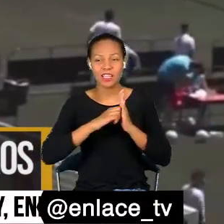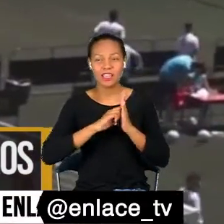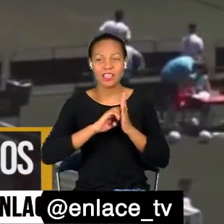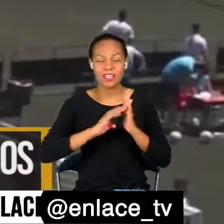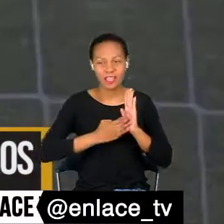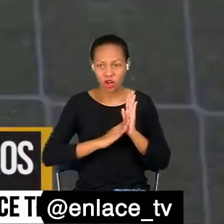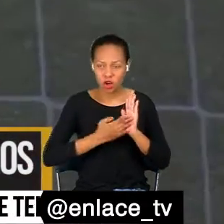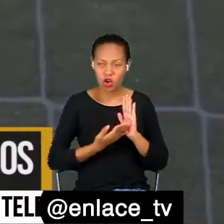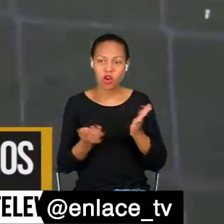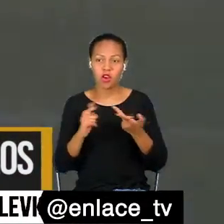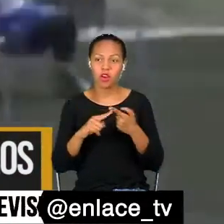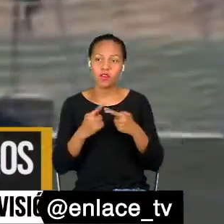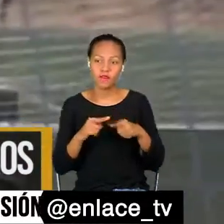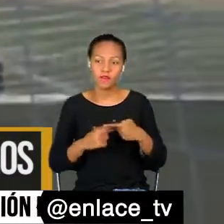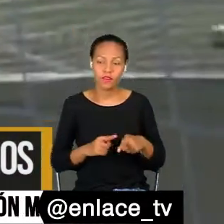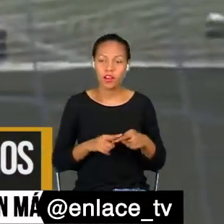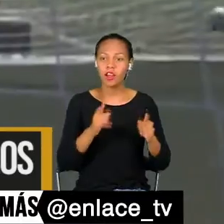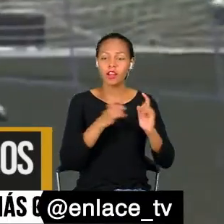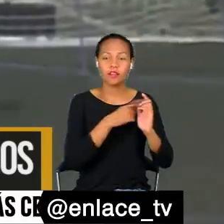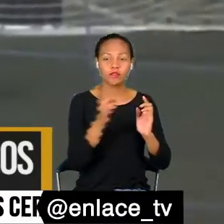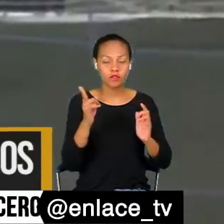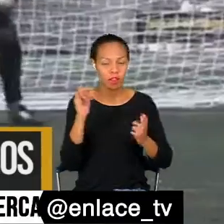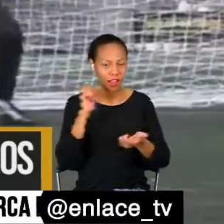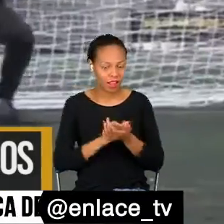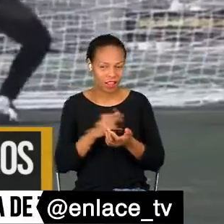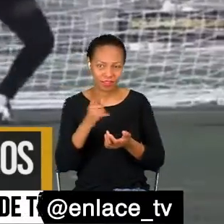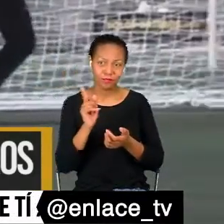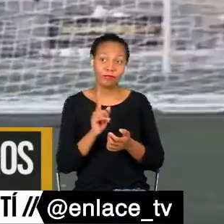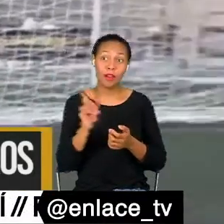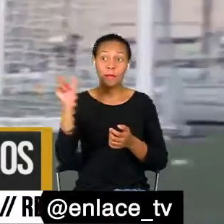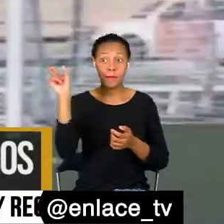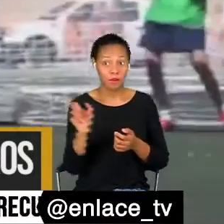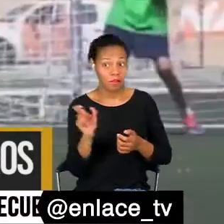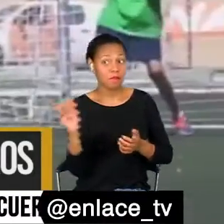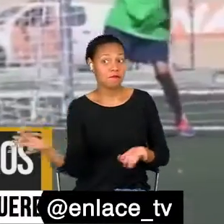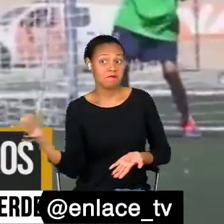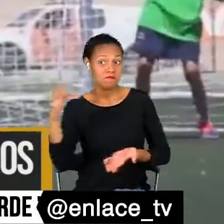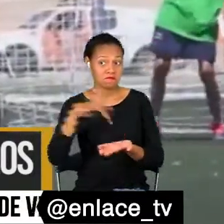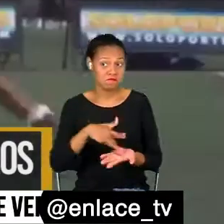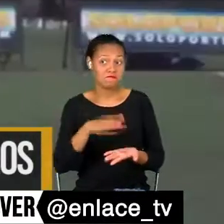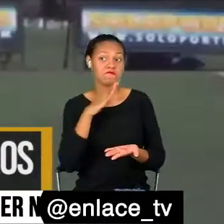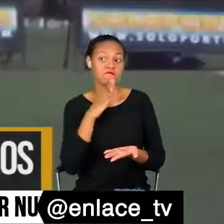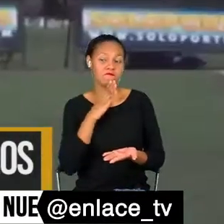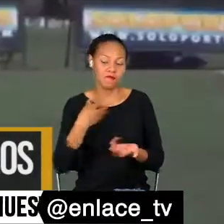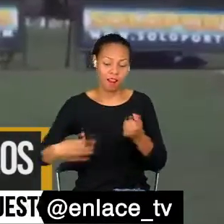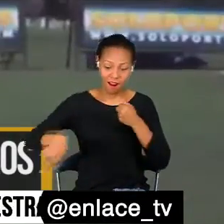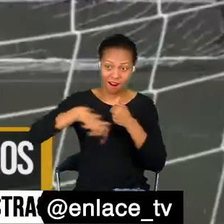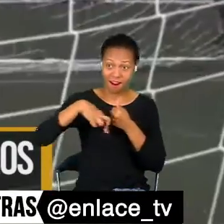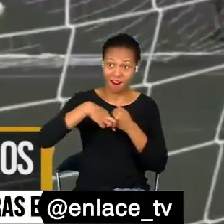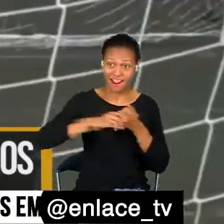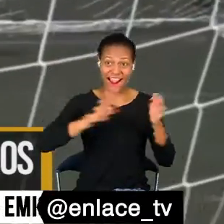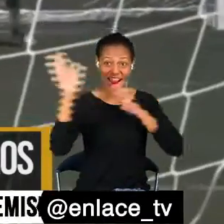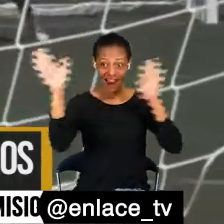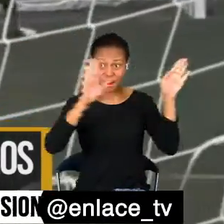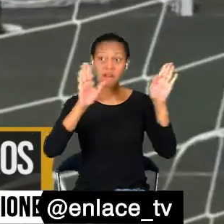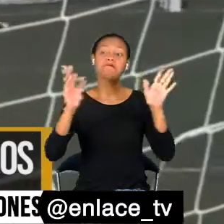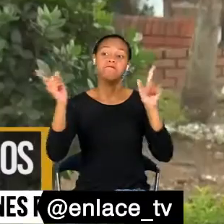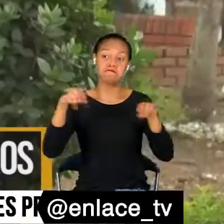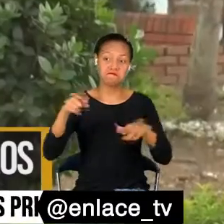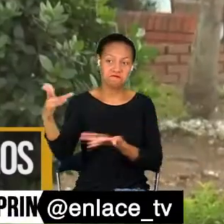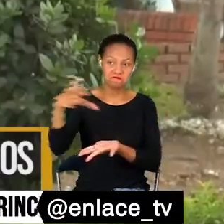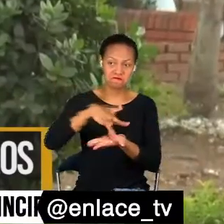escenario en el que se espera la participación y asistencia del guatemalteco Ricardo Jerez, arquero del equipo Alianza Petrolera. La